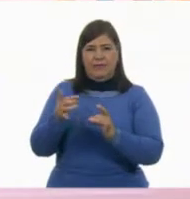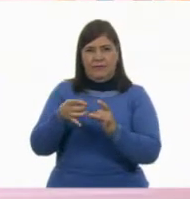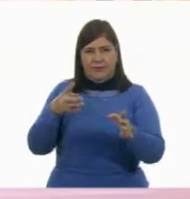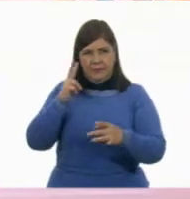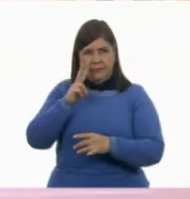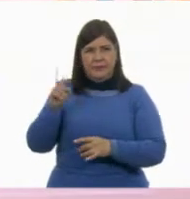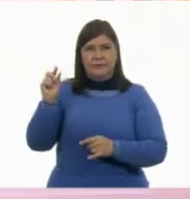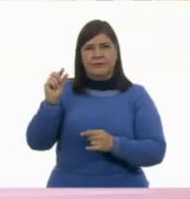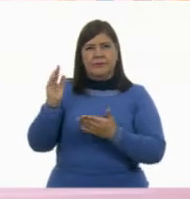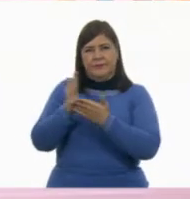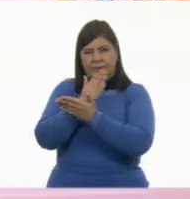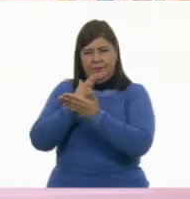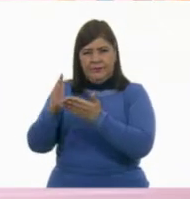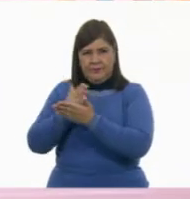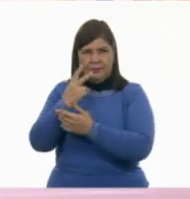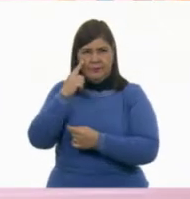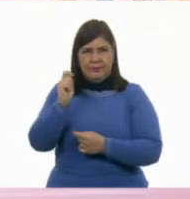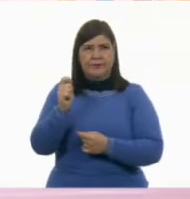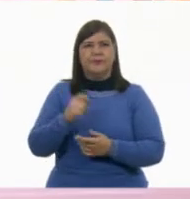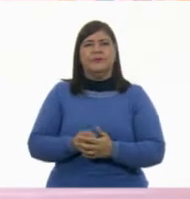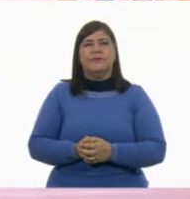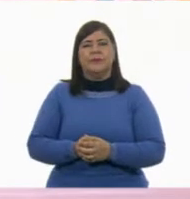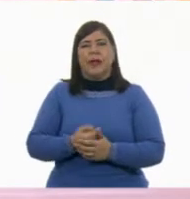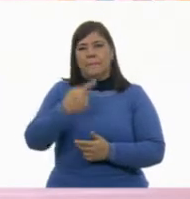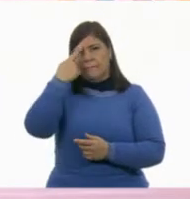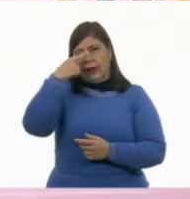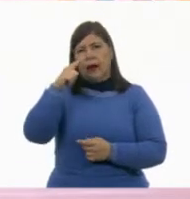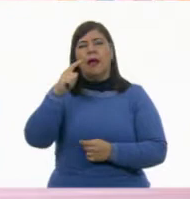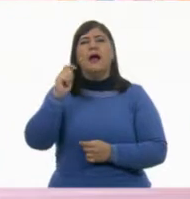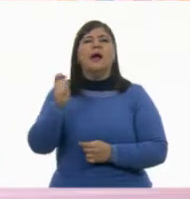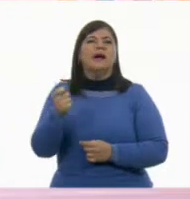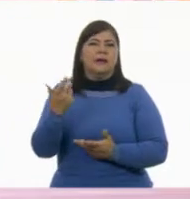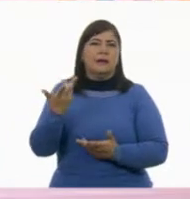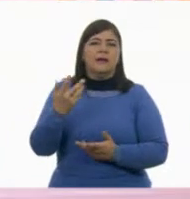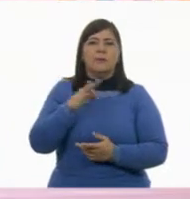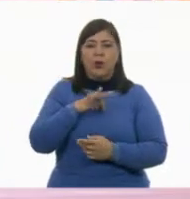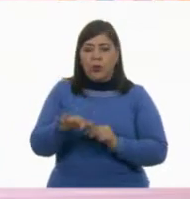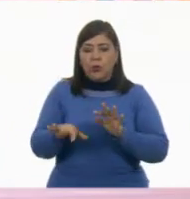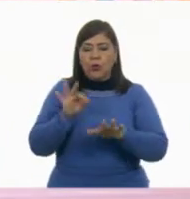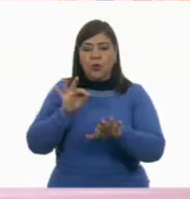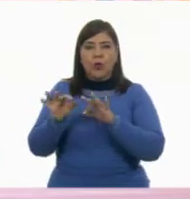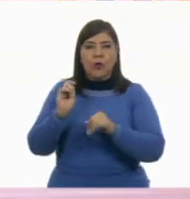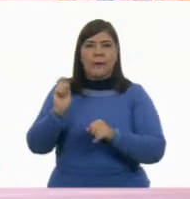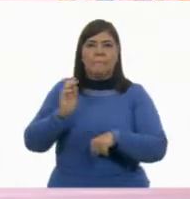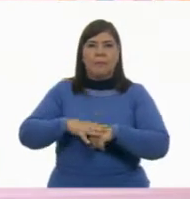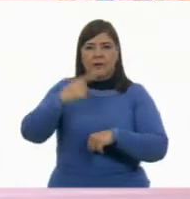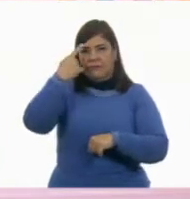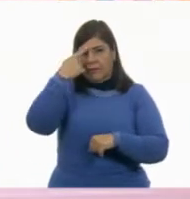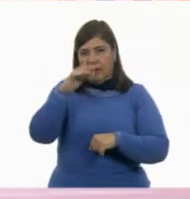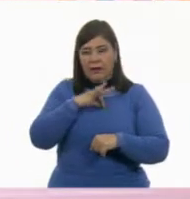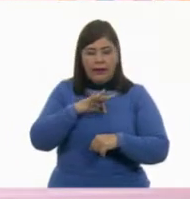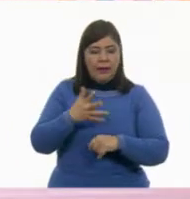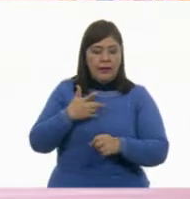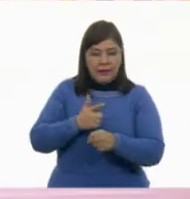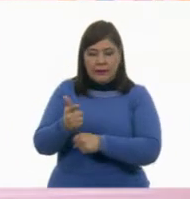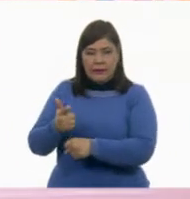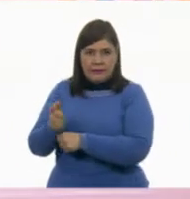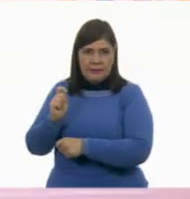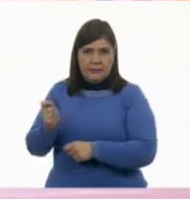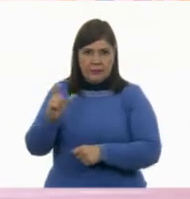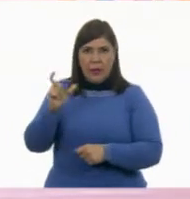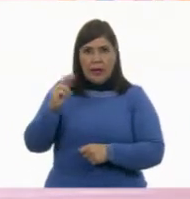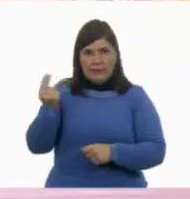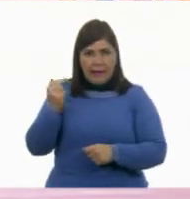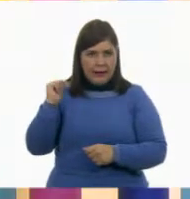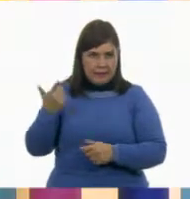Vamos a separarlas un poquito. Vamos a ordenarlas aquí para que sea más fácil encontrarlas ahorita que las necesitemos. ¿Ok?